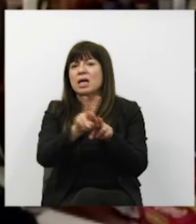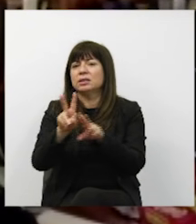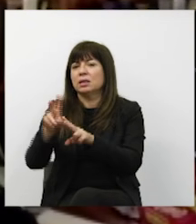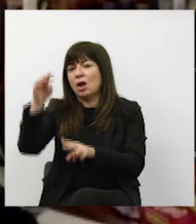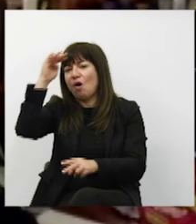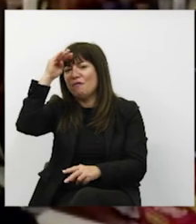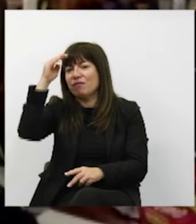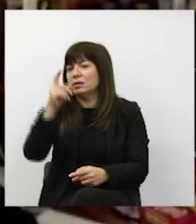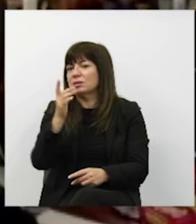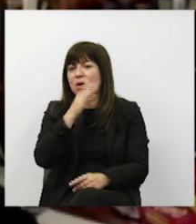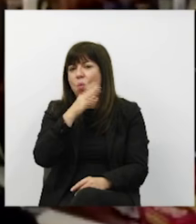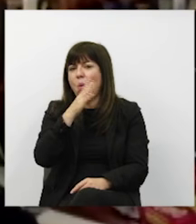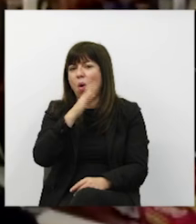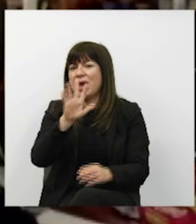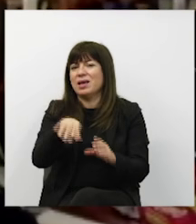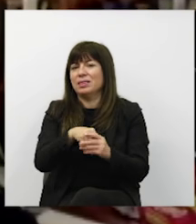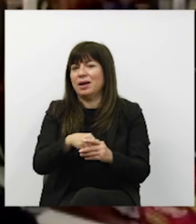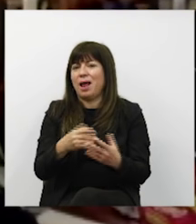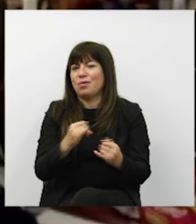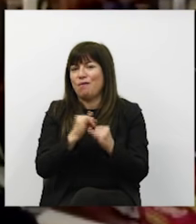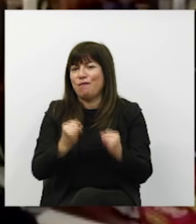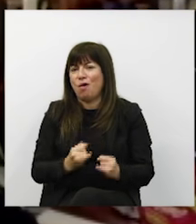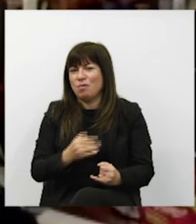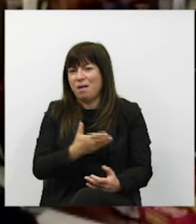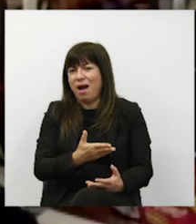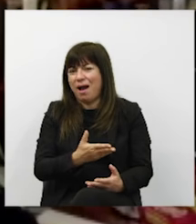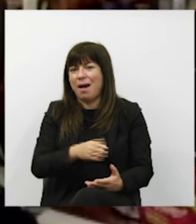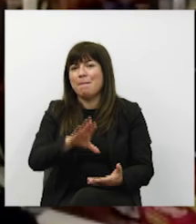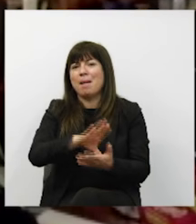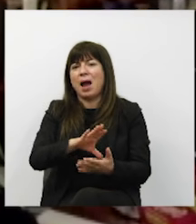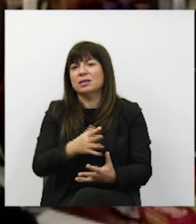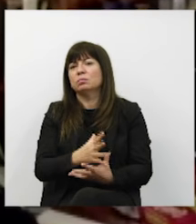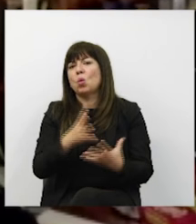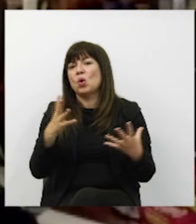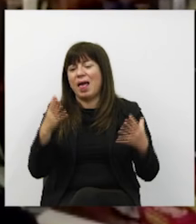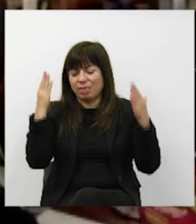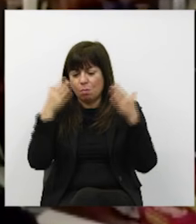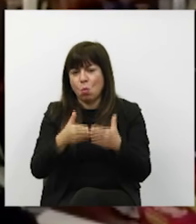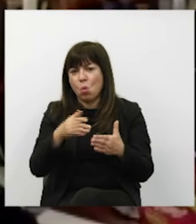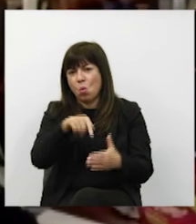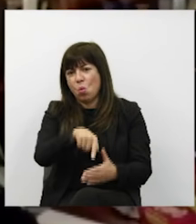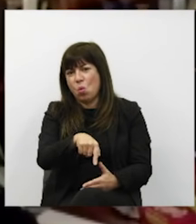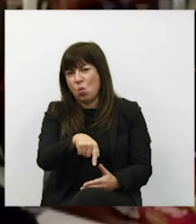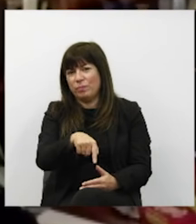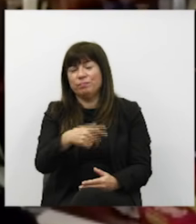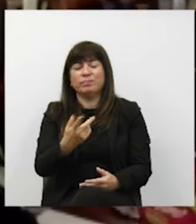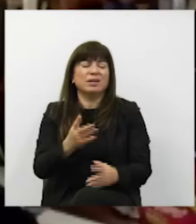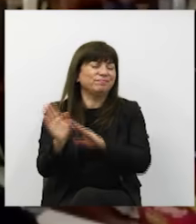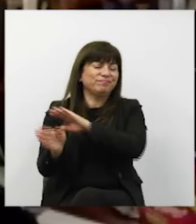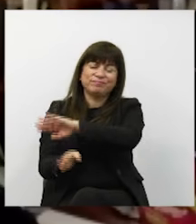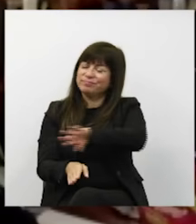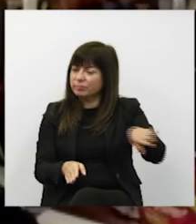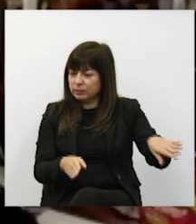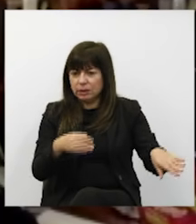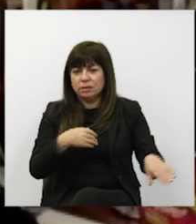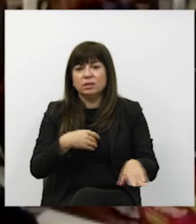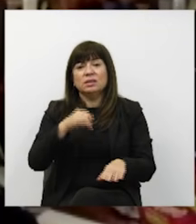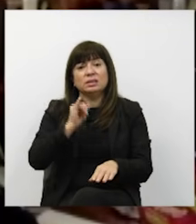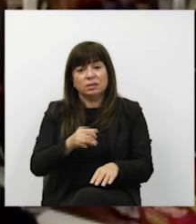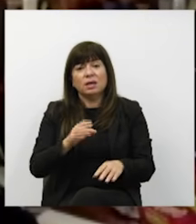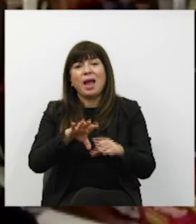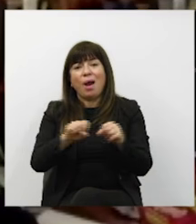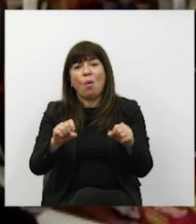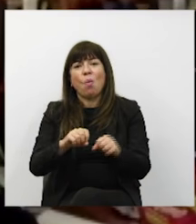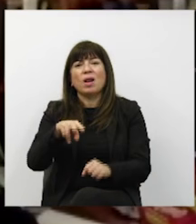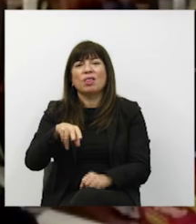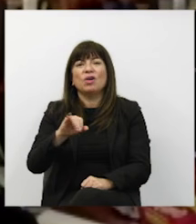confiables con los cuales podamos integrarnos de esa manera. Y somos un país muy grande y muy centralizado. Pero ese es un tema para otra discusión. Lo que sí estoy de acuerdo